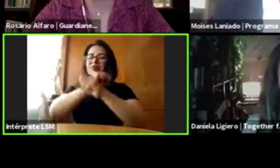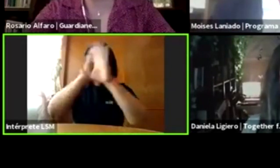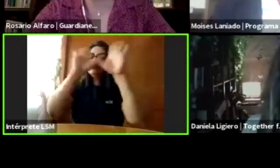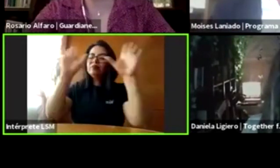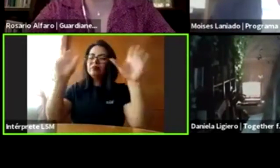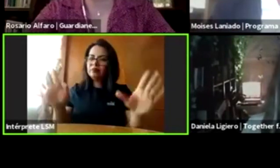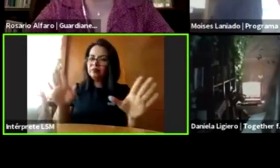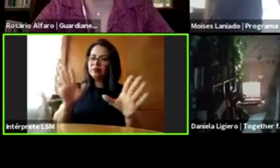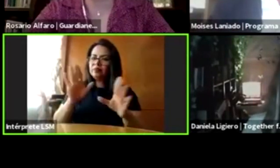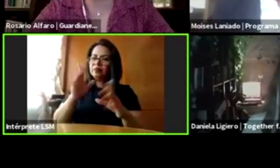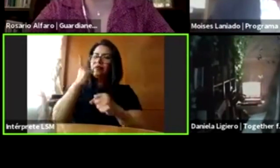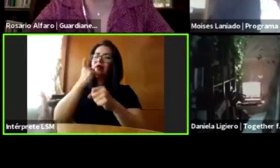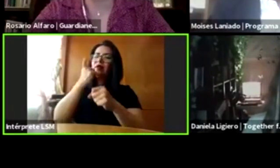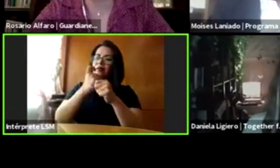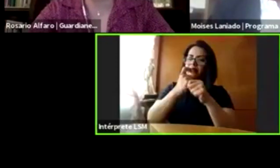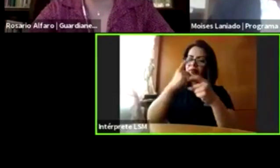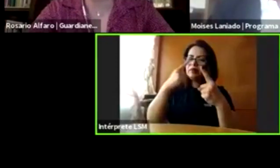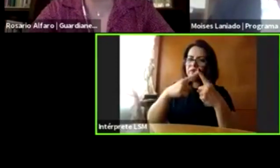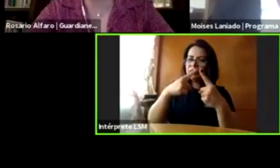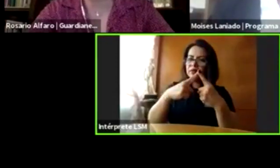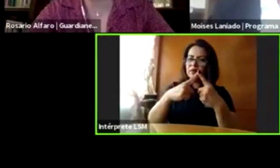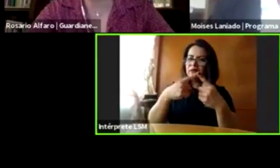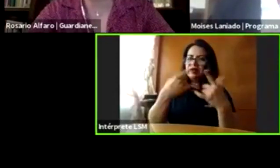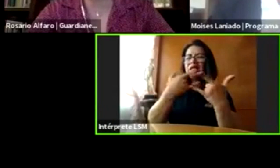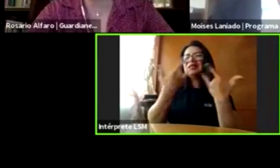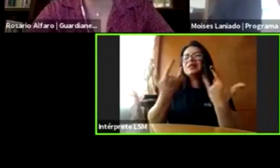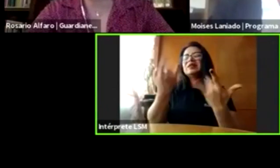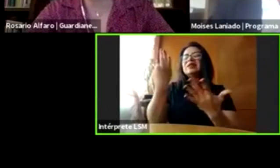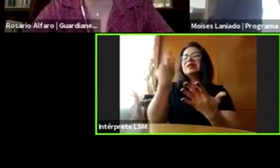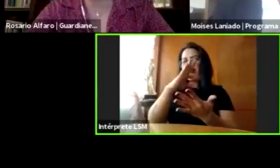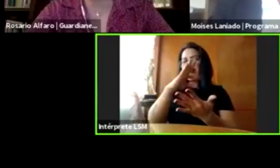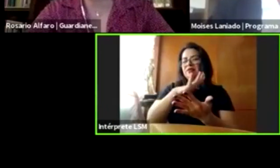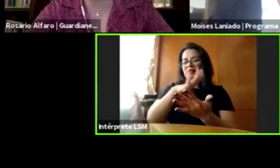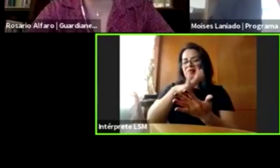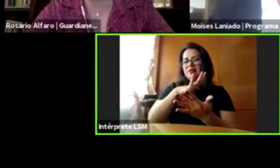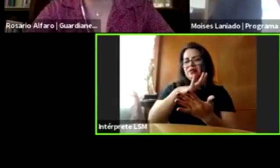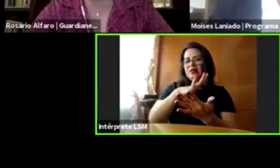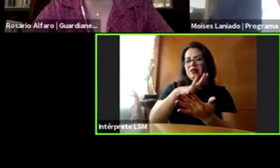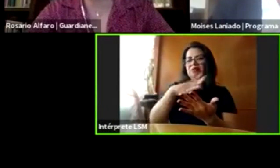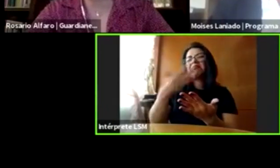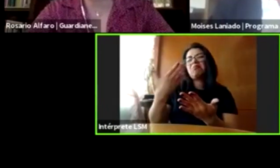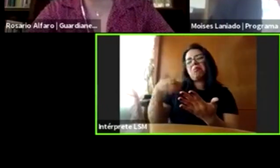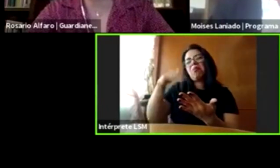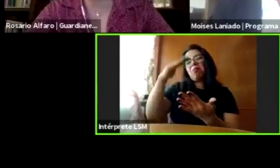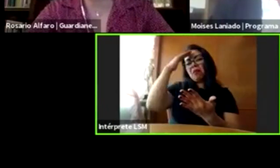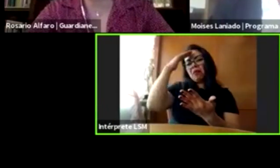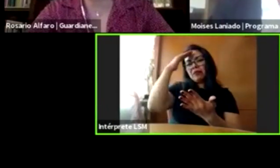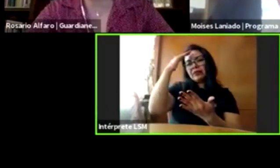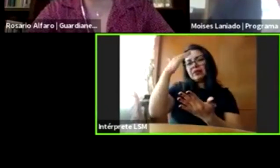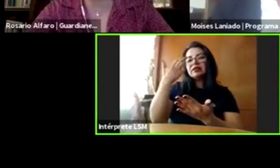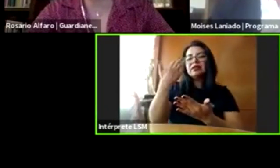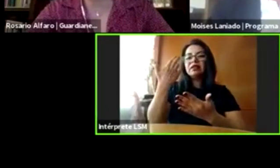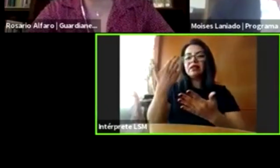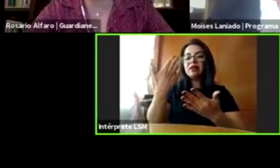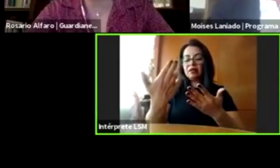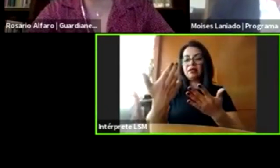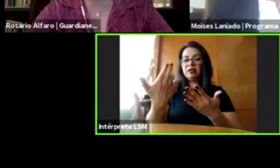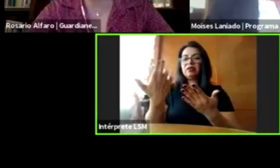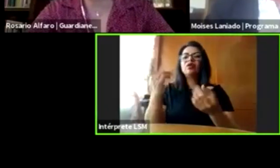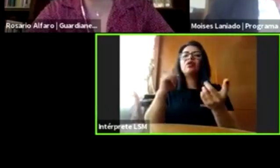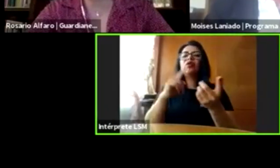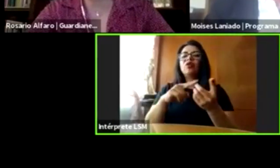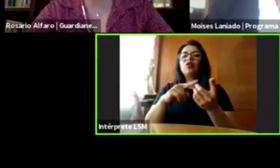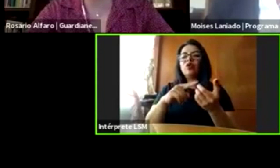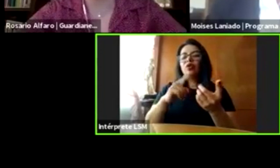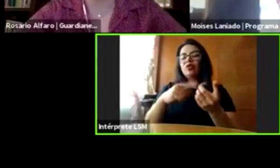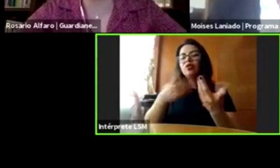Primero, los mitos de los que habla Rosario. Se piensa mucho qué sucede con las clases socioeconómicas